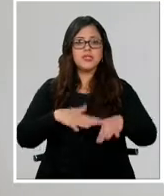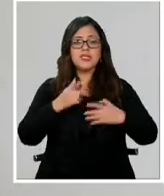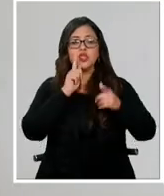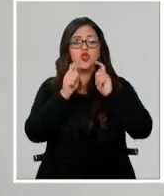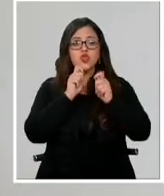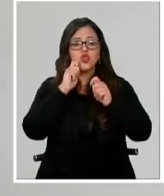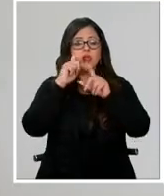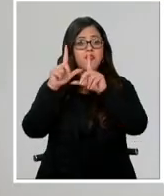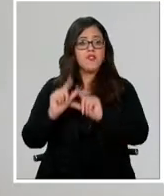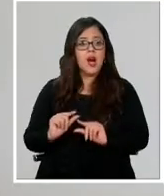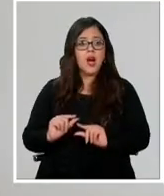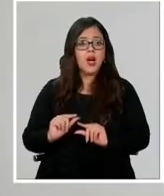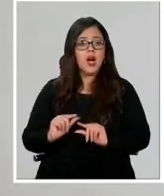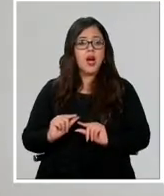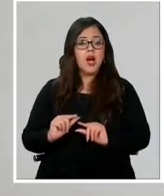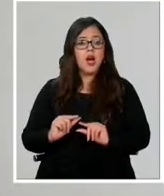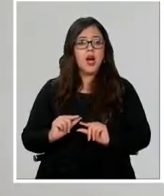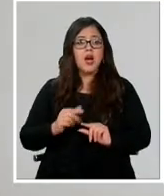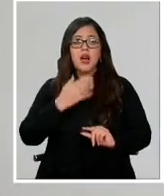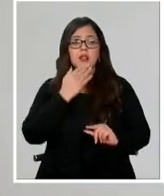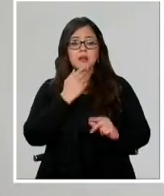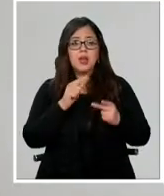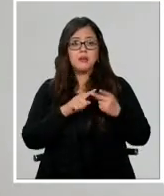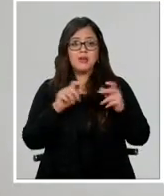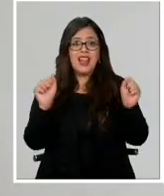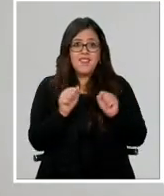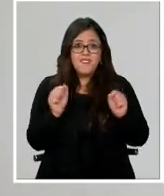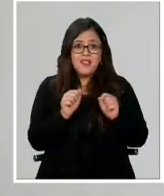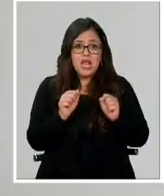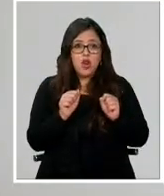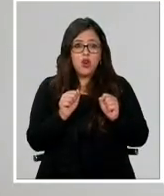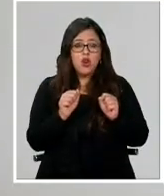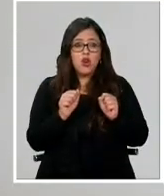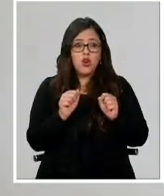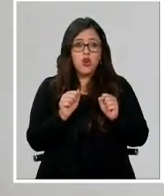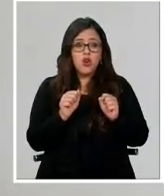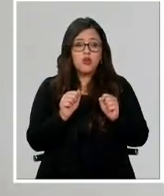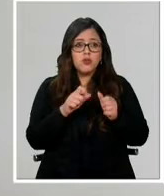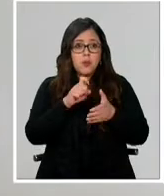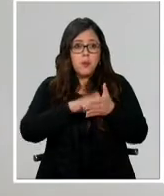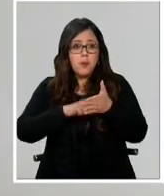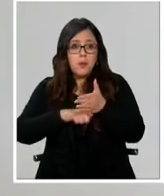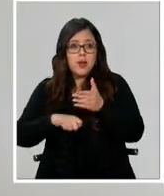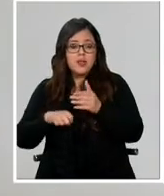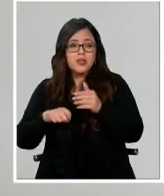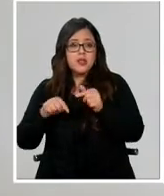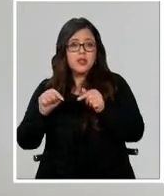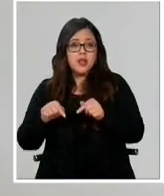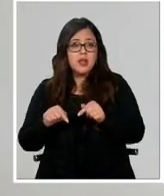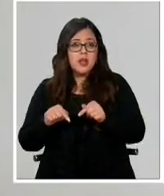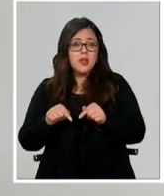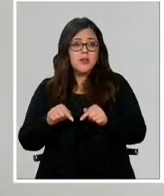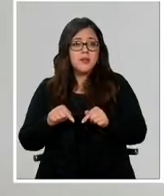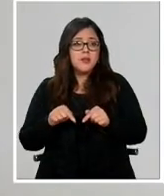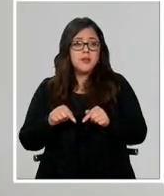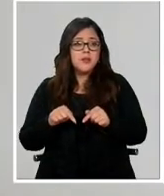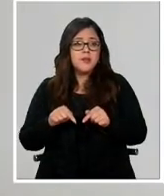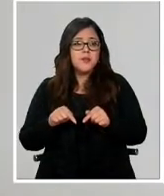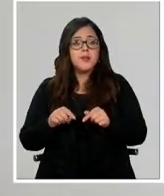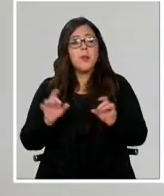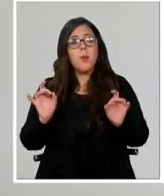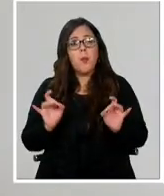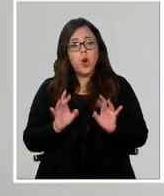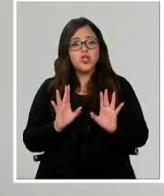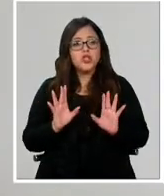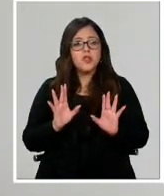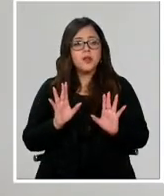siga siendo baja, sumándole además el frío, ¿no es cierto?, las condiciones que se dan en los meses fríos durante el invierno, es